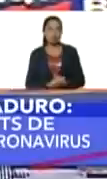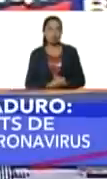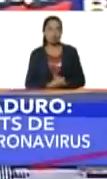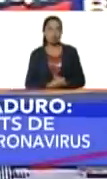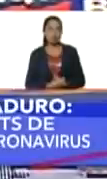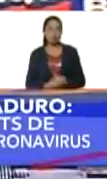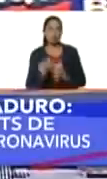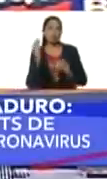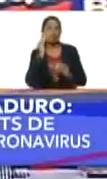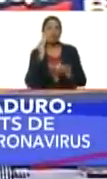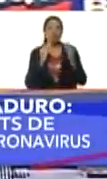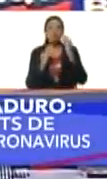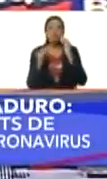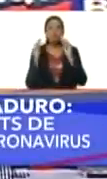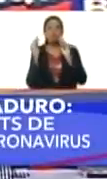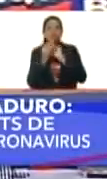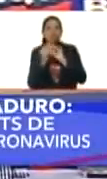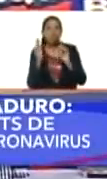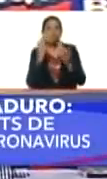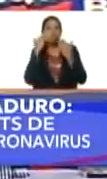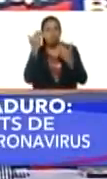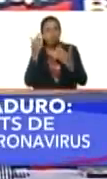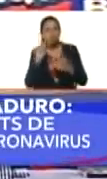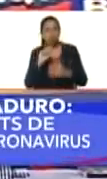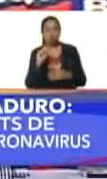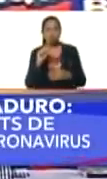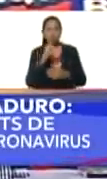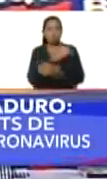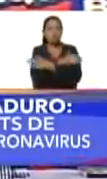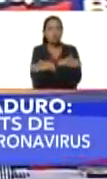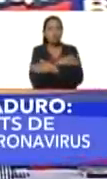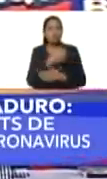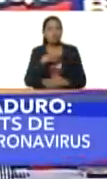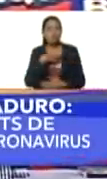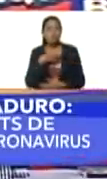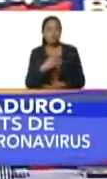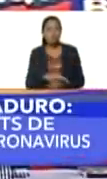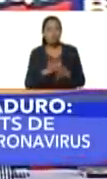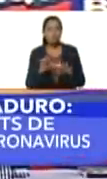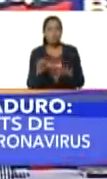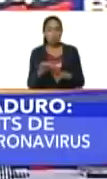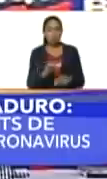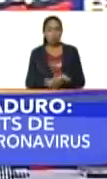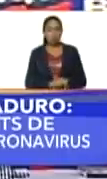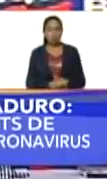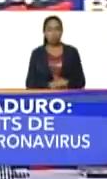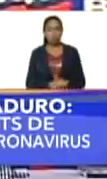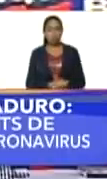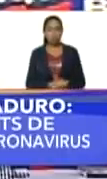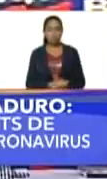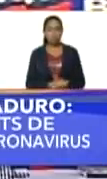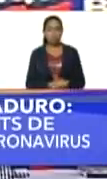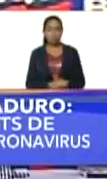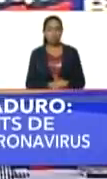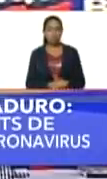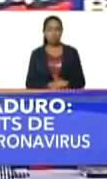dándose besito y besito y besuqueadera y abrazo. Vamos a dejarlo para después.